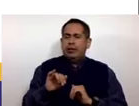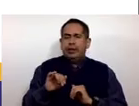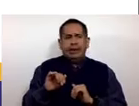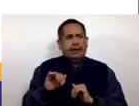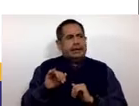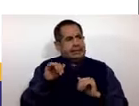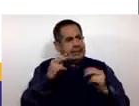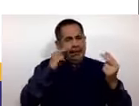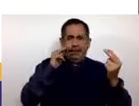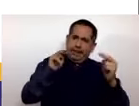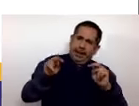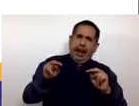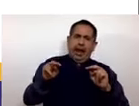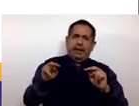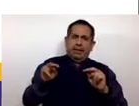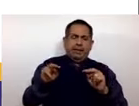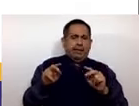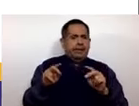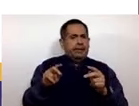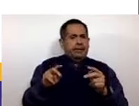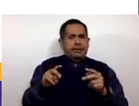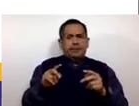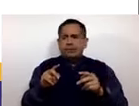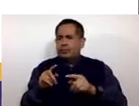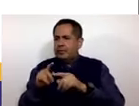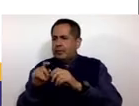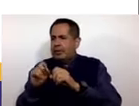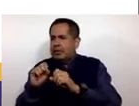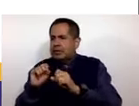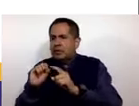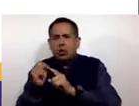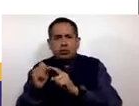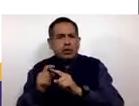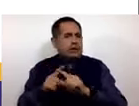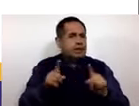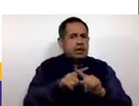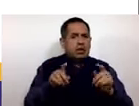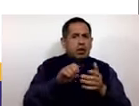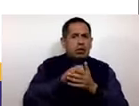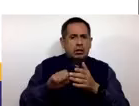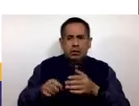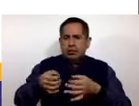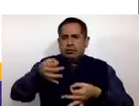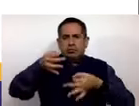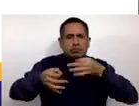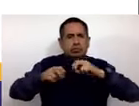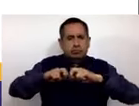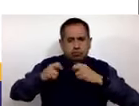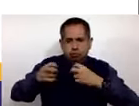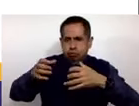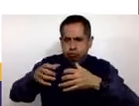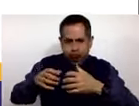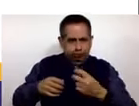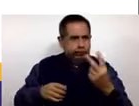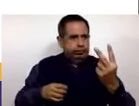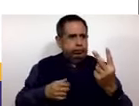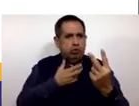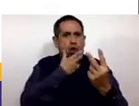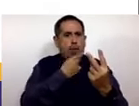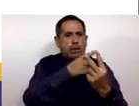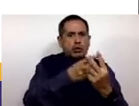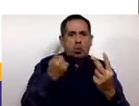visibles las diferentes situaciones que vivimos las mujeres, por ejemplo, en órganos colegiados, donde hay 2 hombres y una mujer, ¿no?